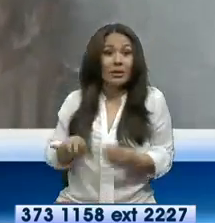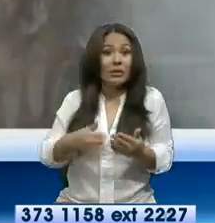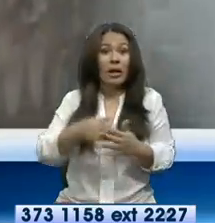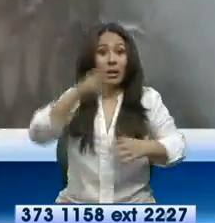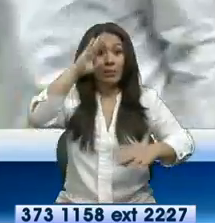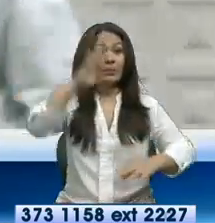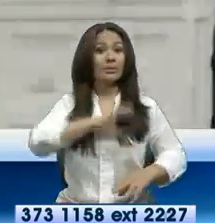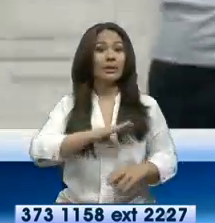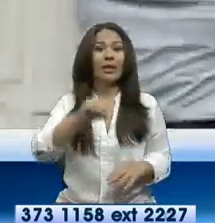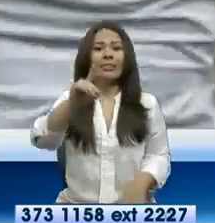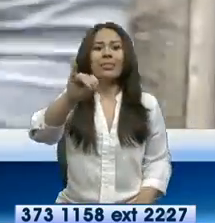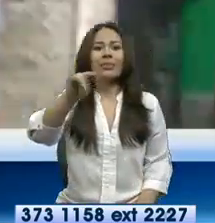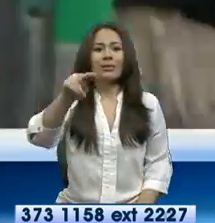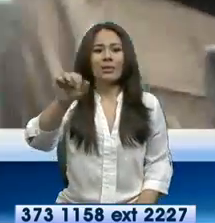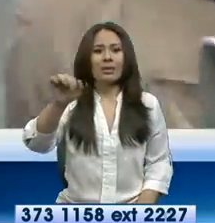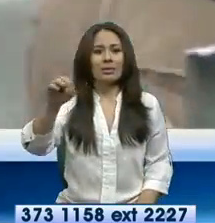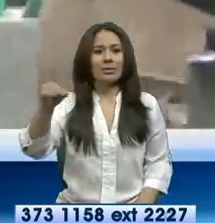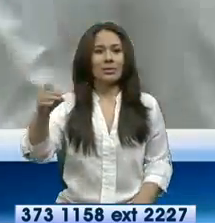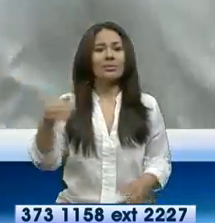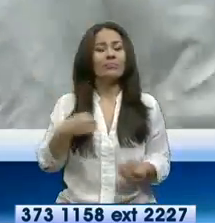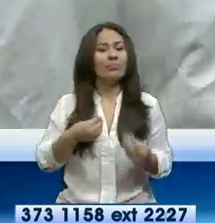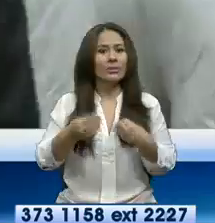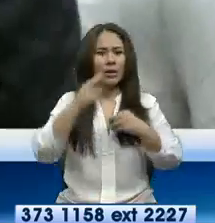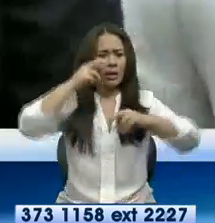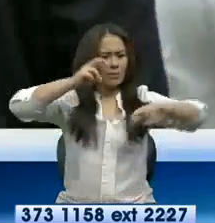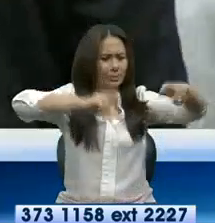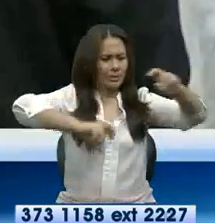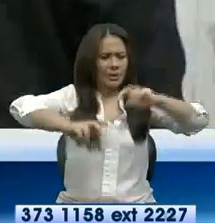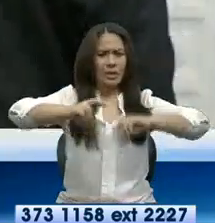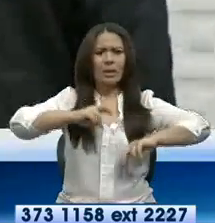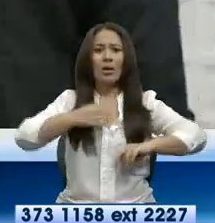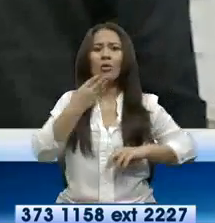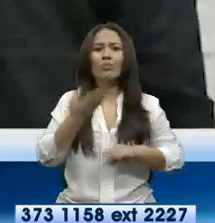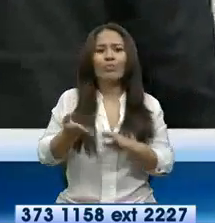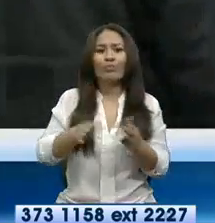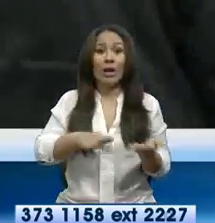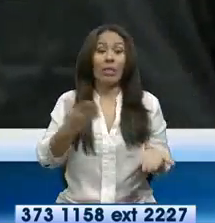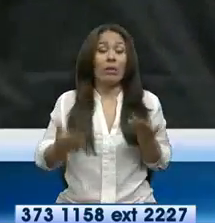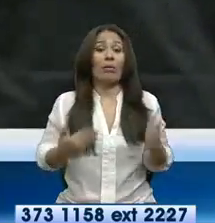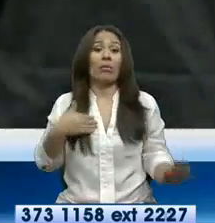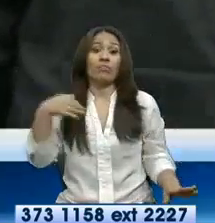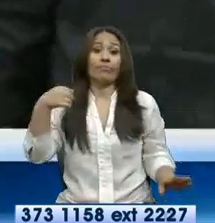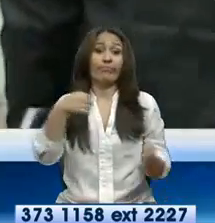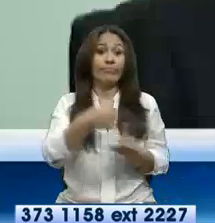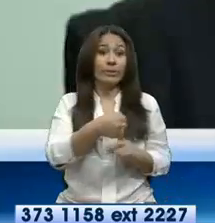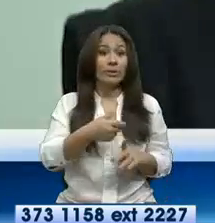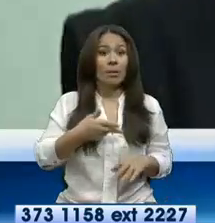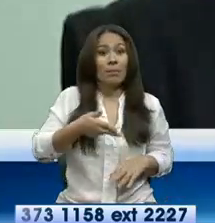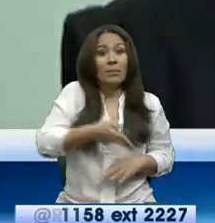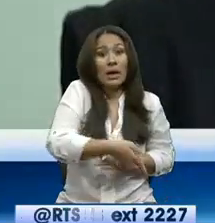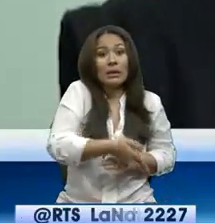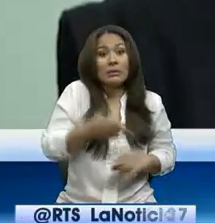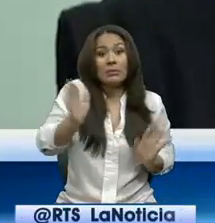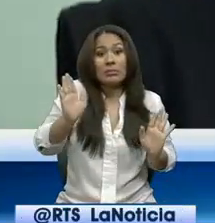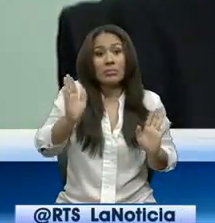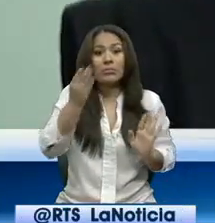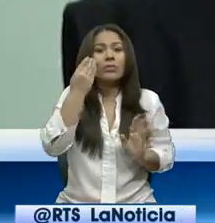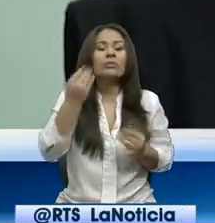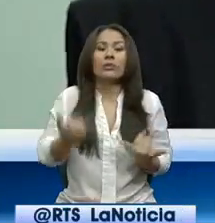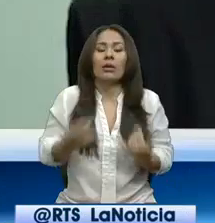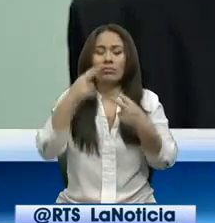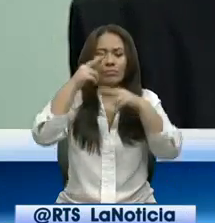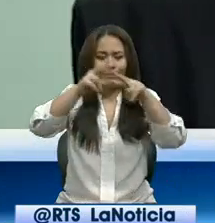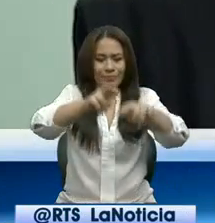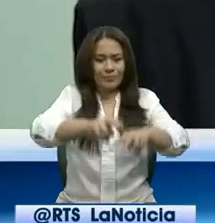DINASED, Fiscalía y Criminalística continuarán para descartar una muerte violenta. Cuento ya con el levantamiento